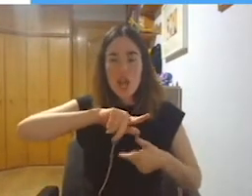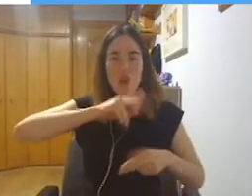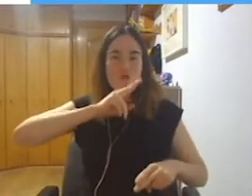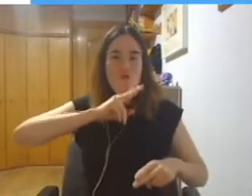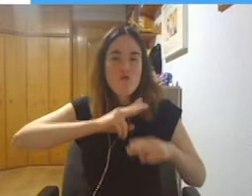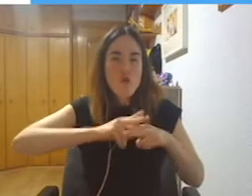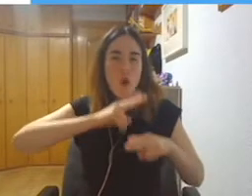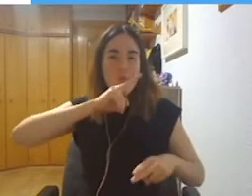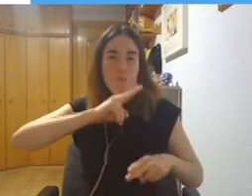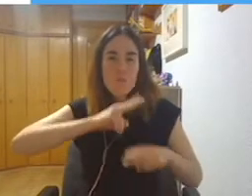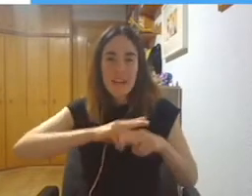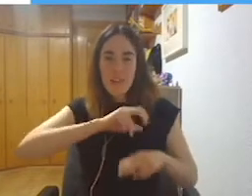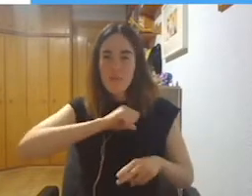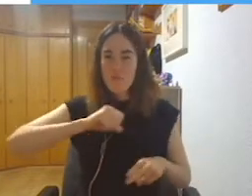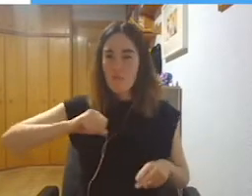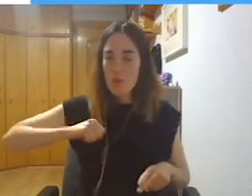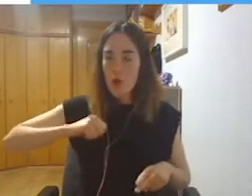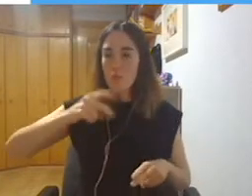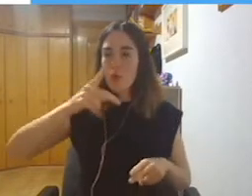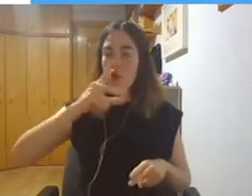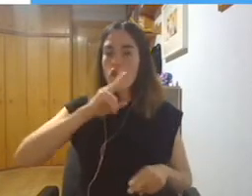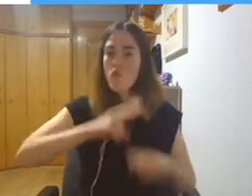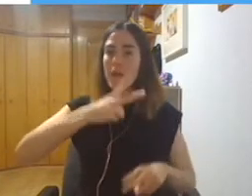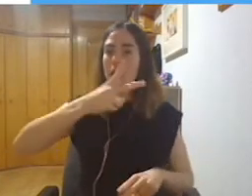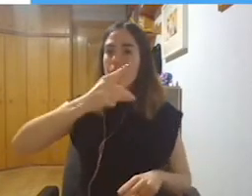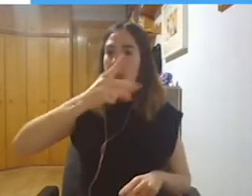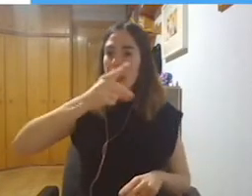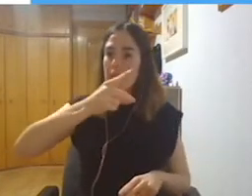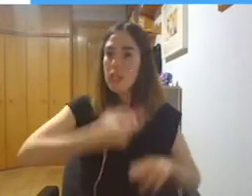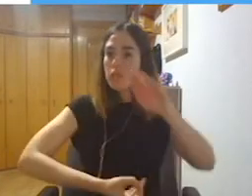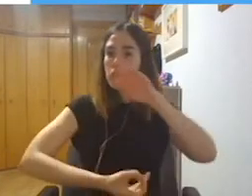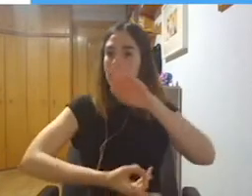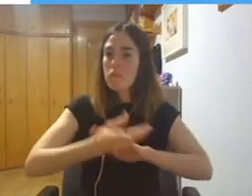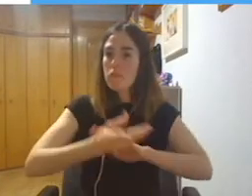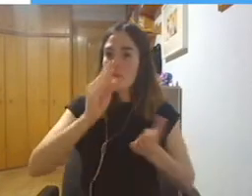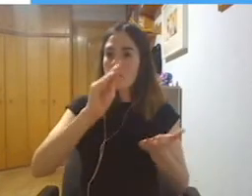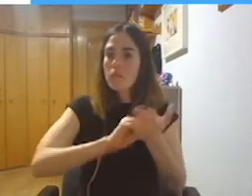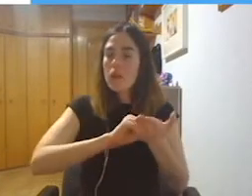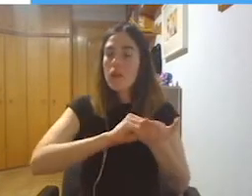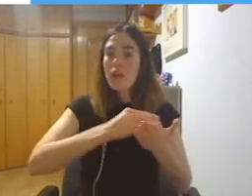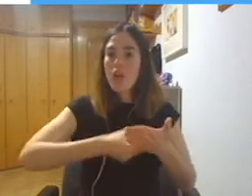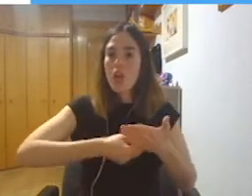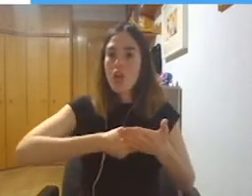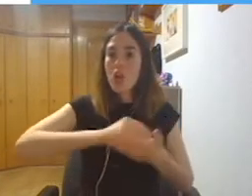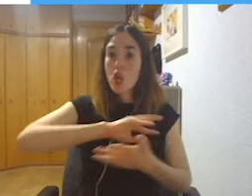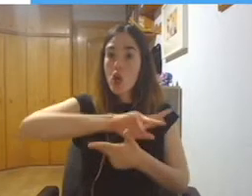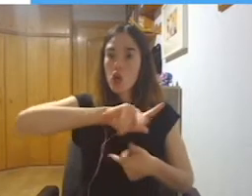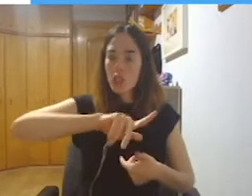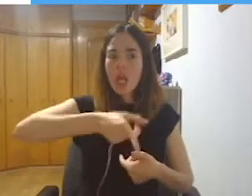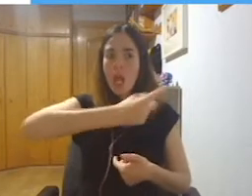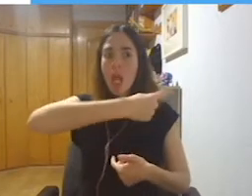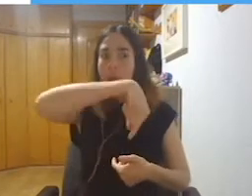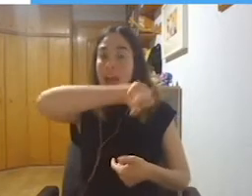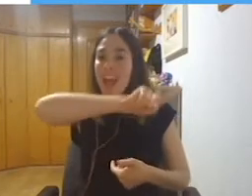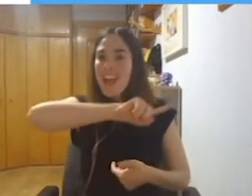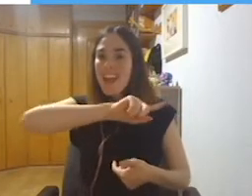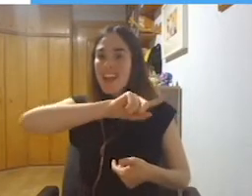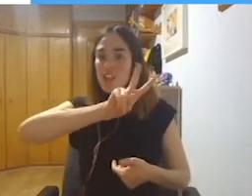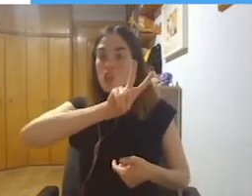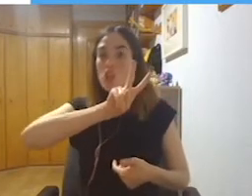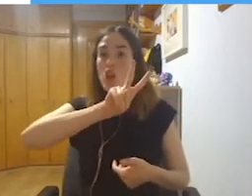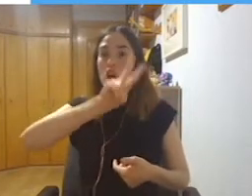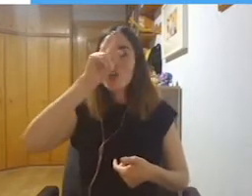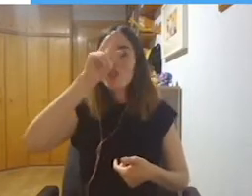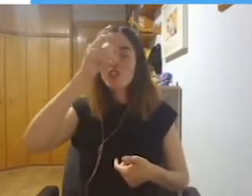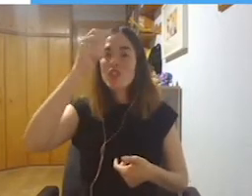de nombres propios de personas con nombre y apellidos que aparecían en esas noticias, se dieron cuenta de que